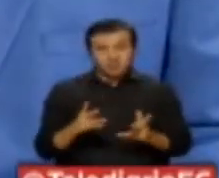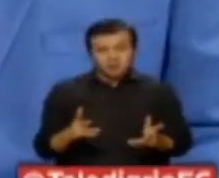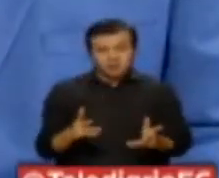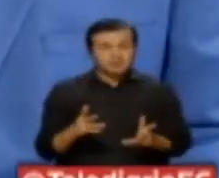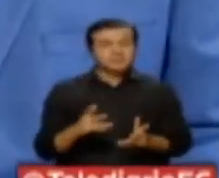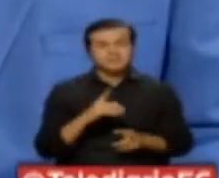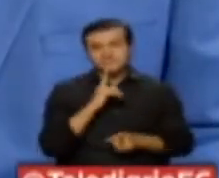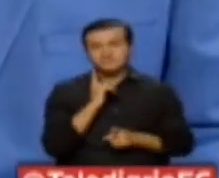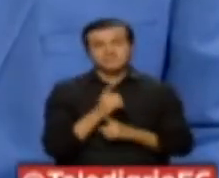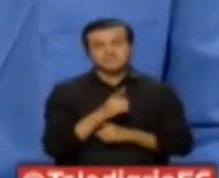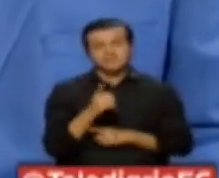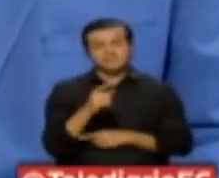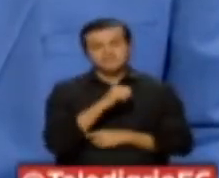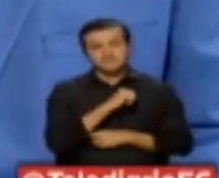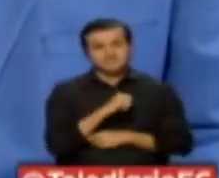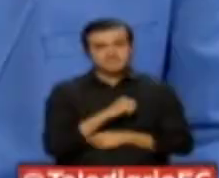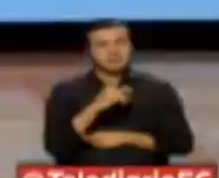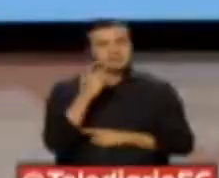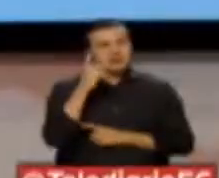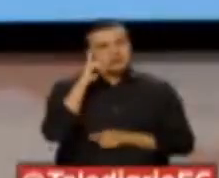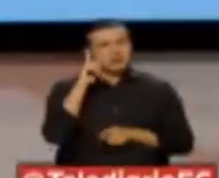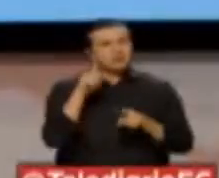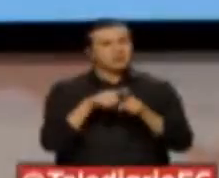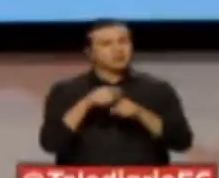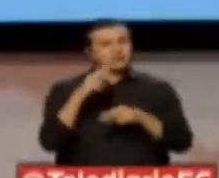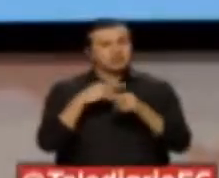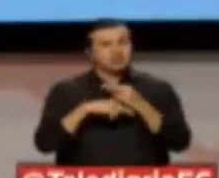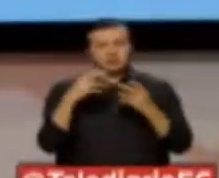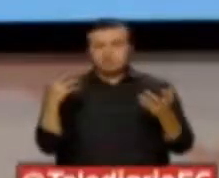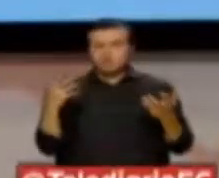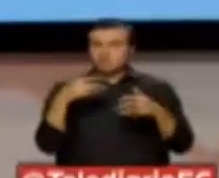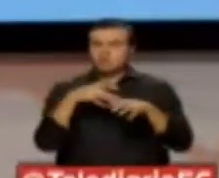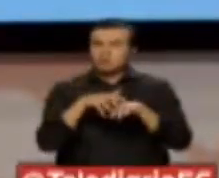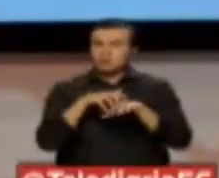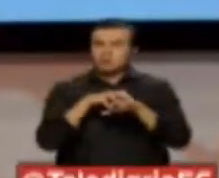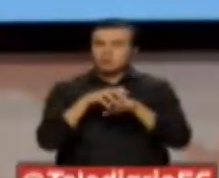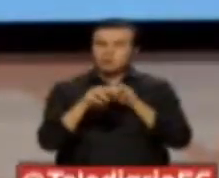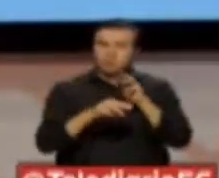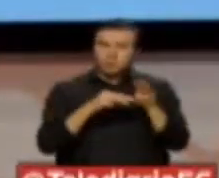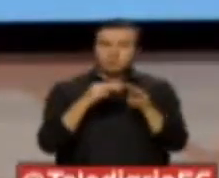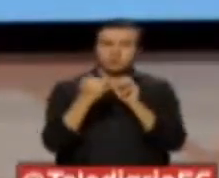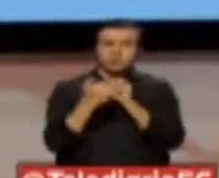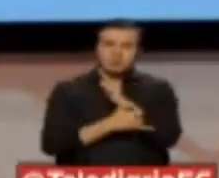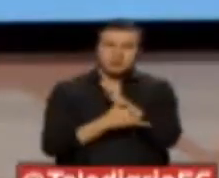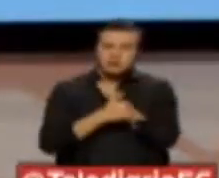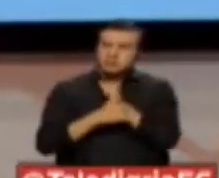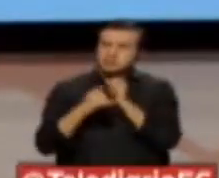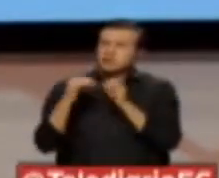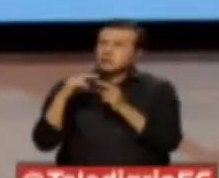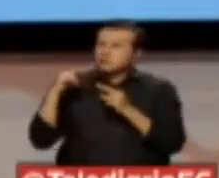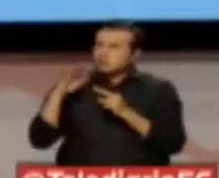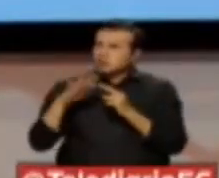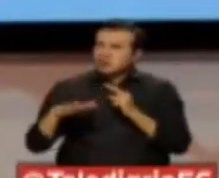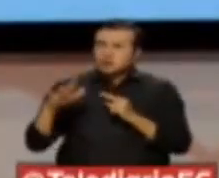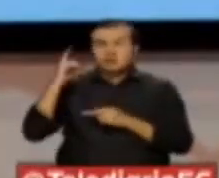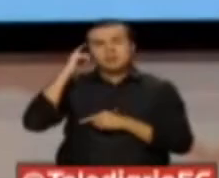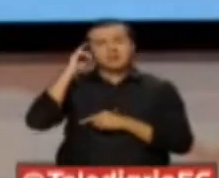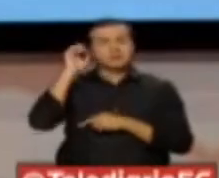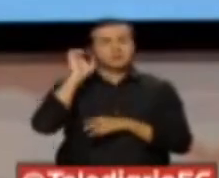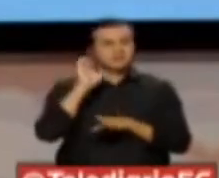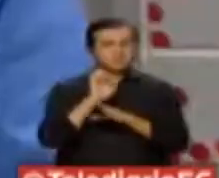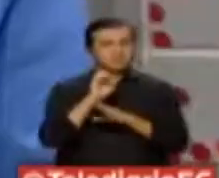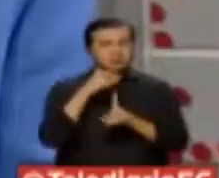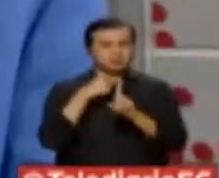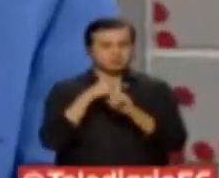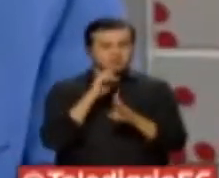esta actitud de buscar acuerdos comerciales e integrarnos al mundo con distintos países de regiones porque consideramos que es muy favorable para el ecuador